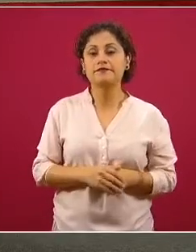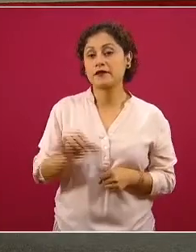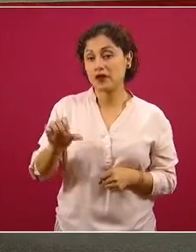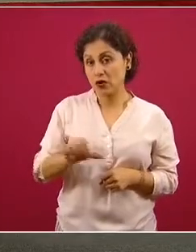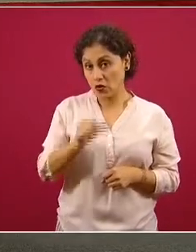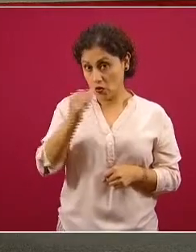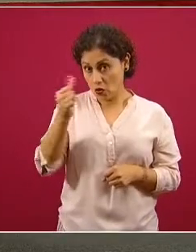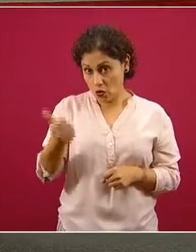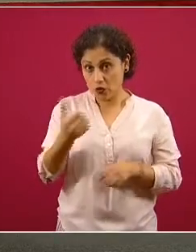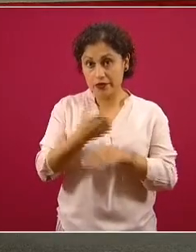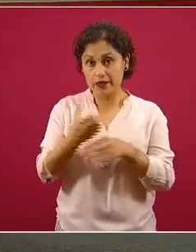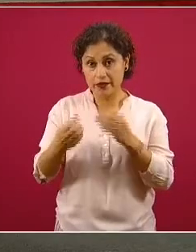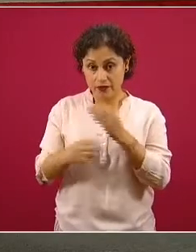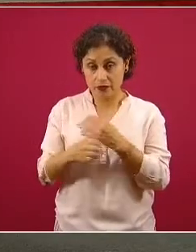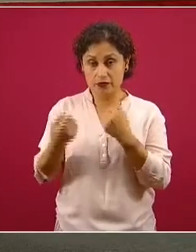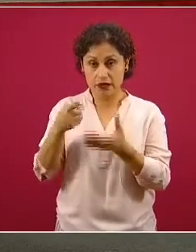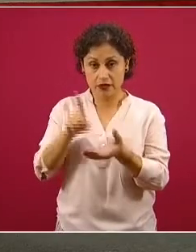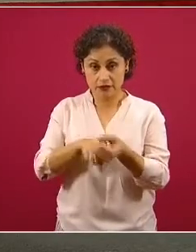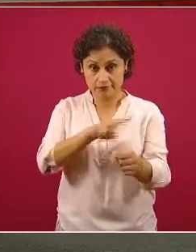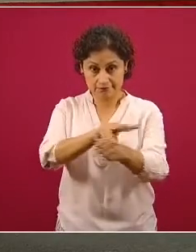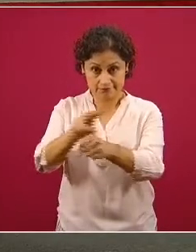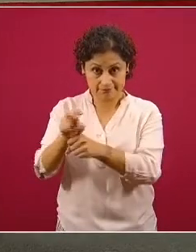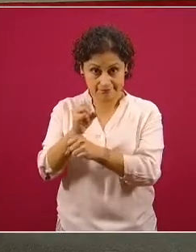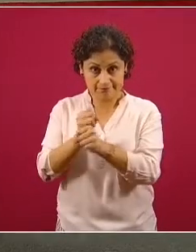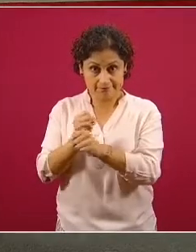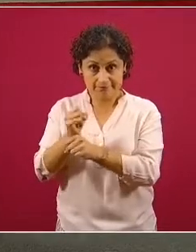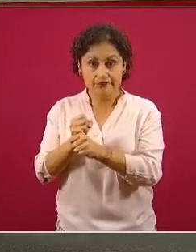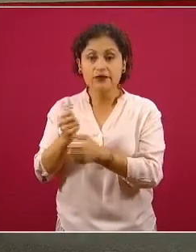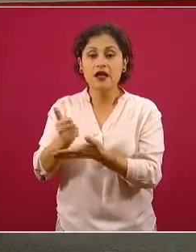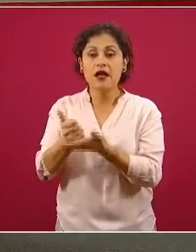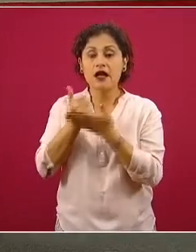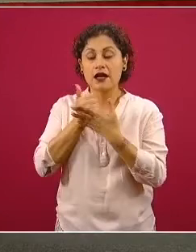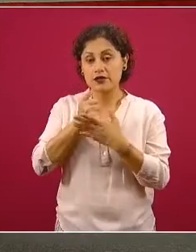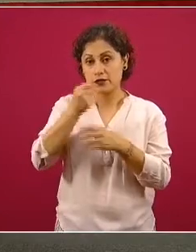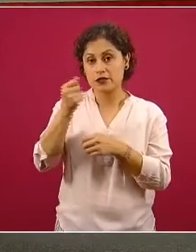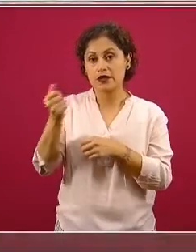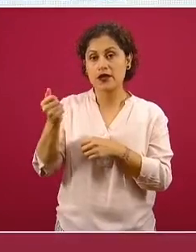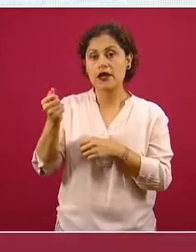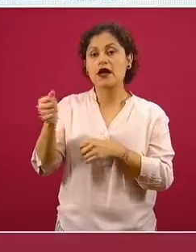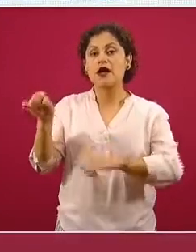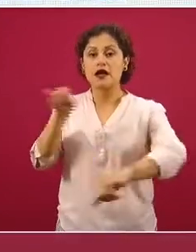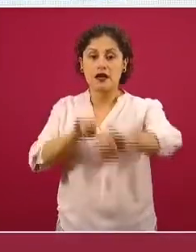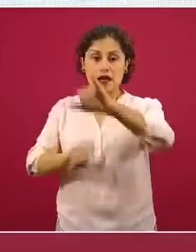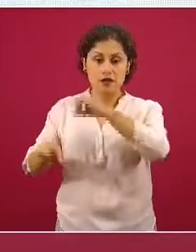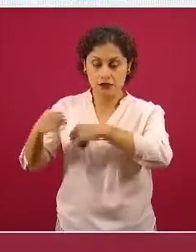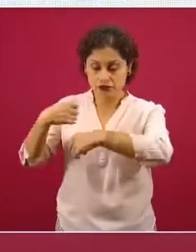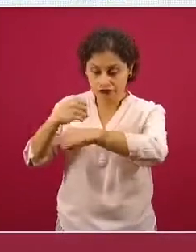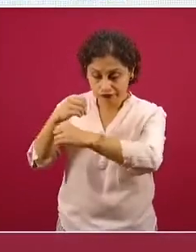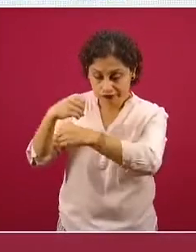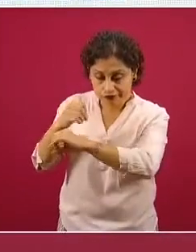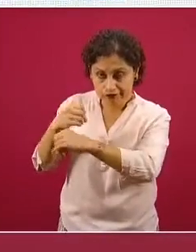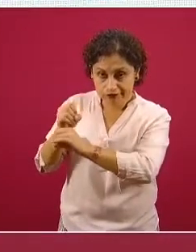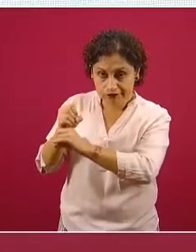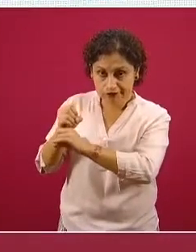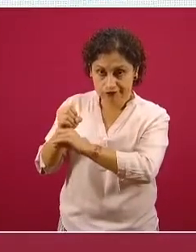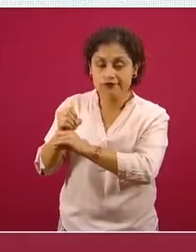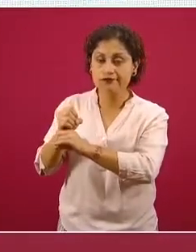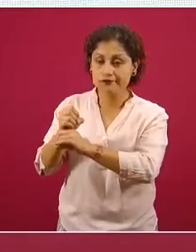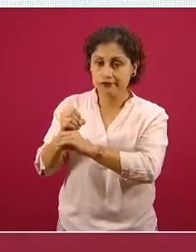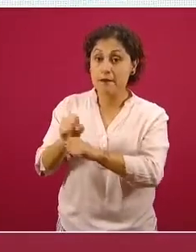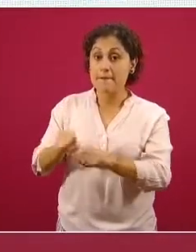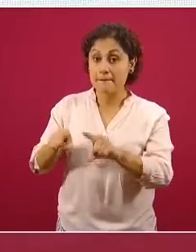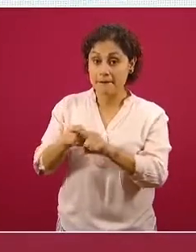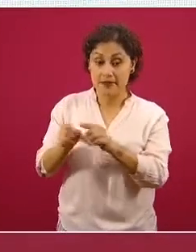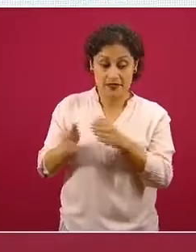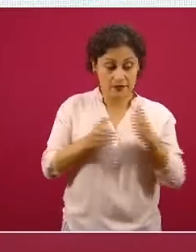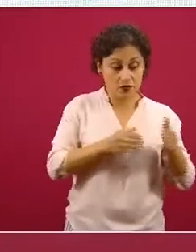vigilancia Centinela es hacer más eficiente la vigilancia basada en laboratorio. Desde la fase 1,